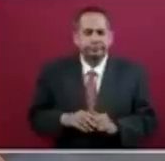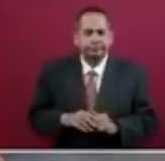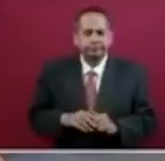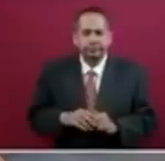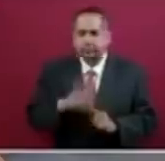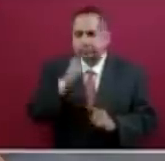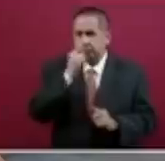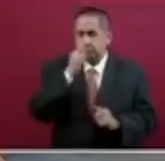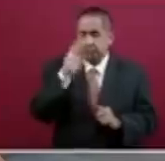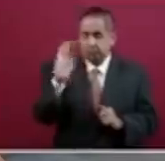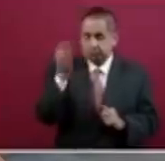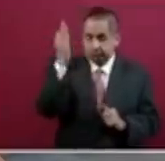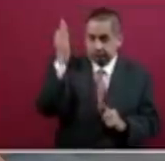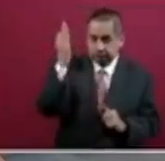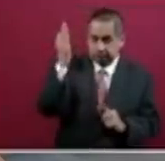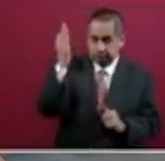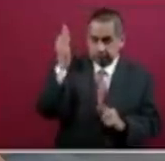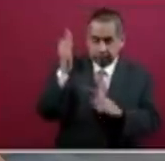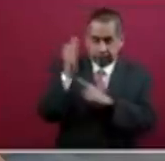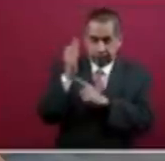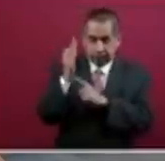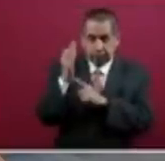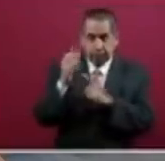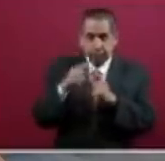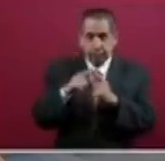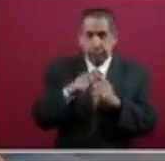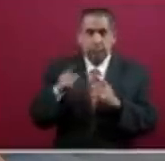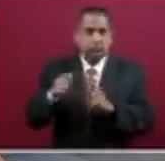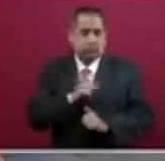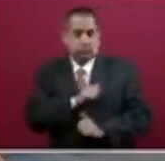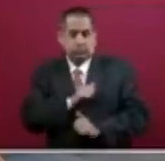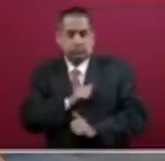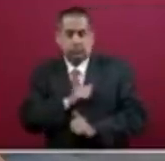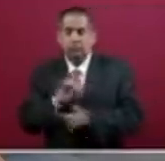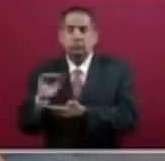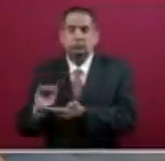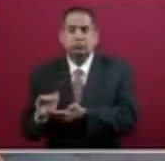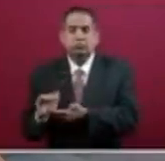los policías federales que los soldados.